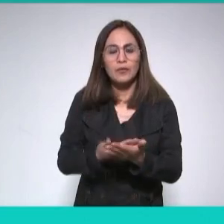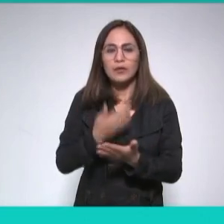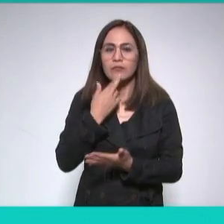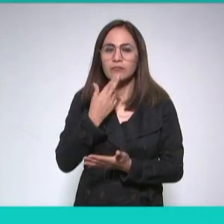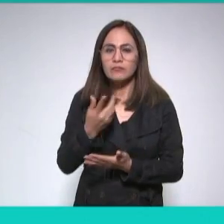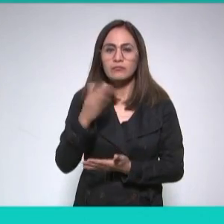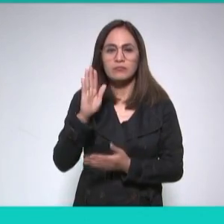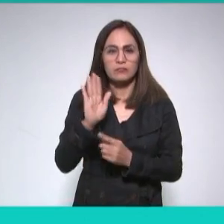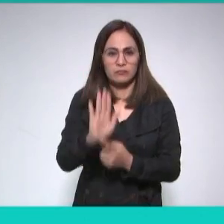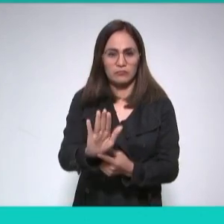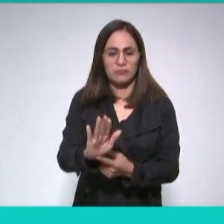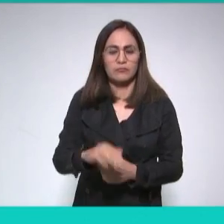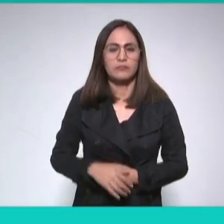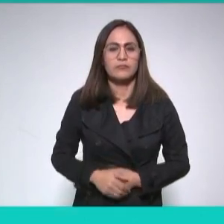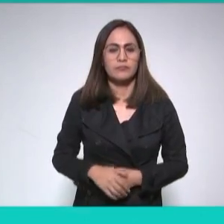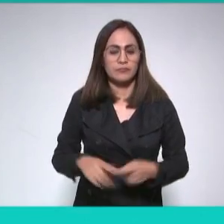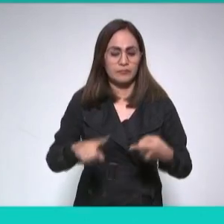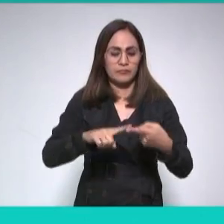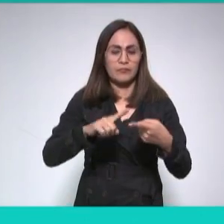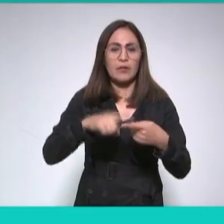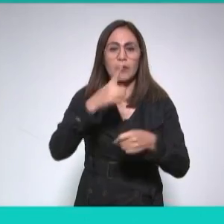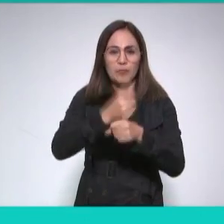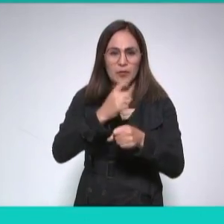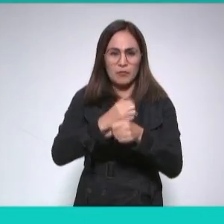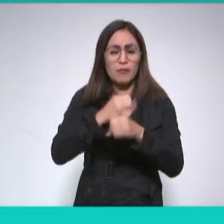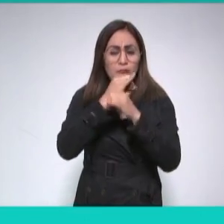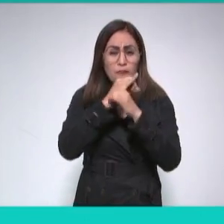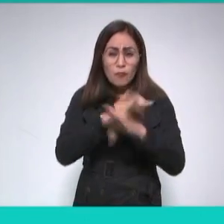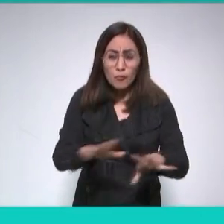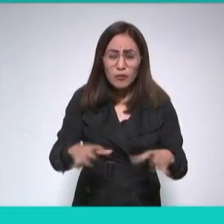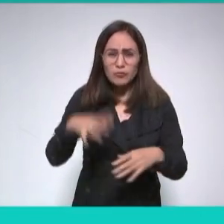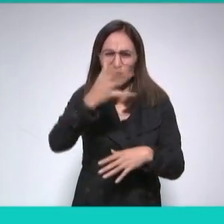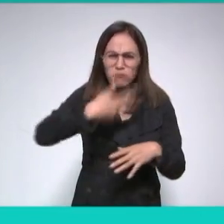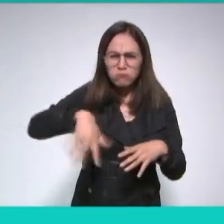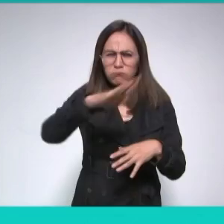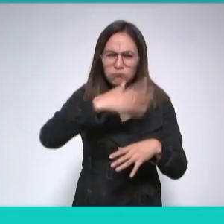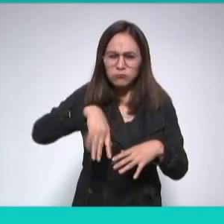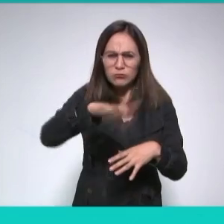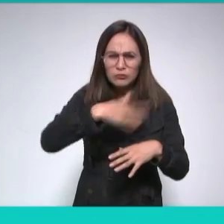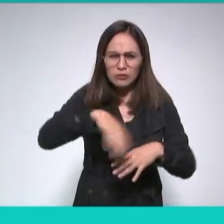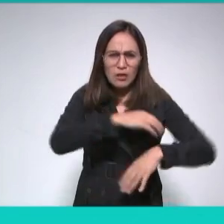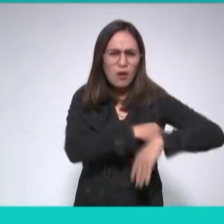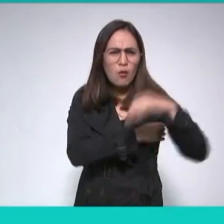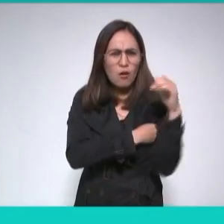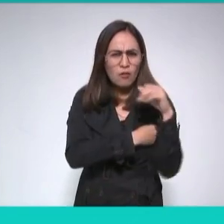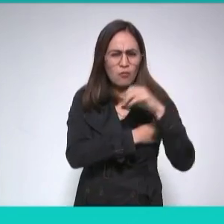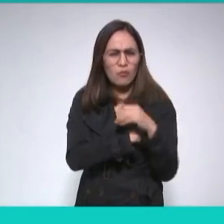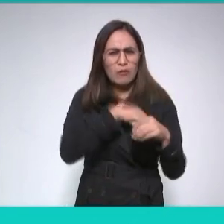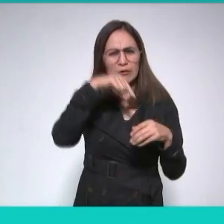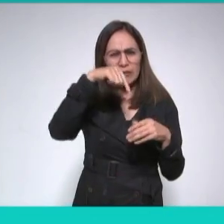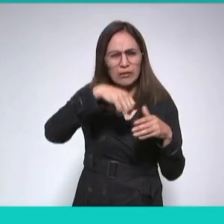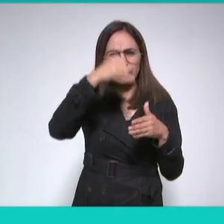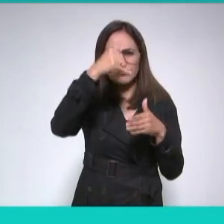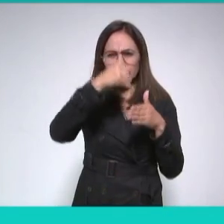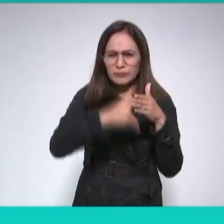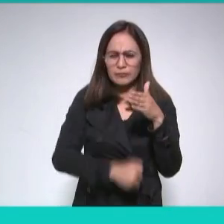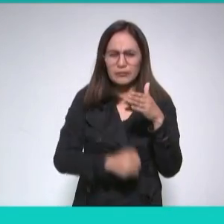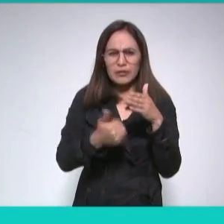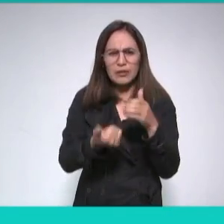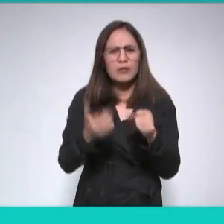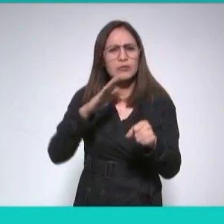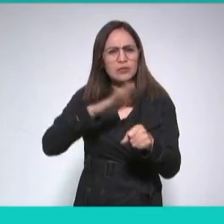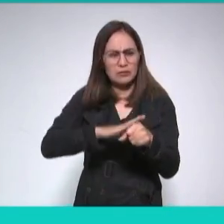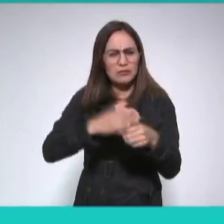siguiente. Primero, realizar una búsqueda exhaustiva en los archivos de la totalidad de las unidades